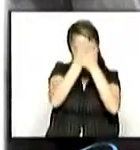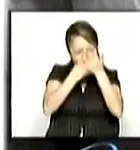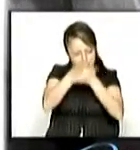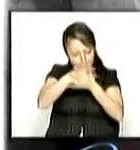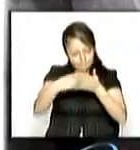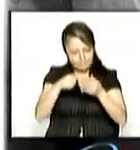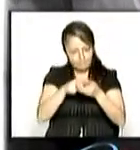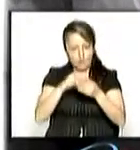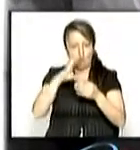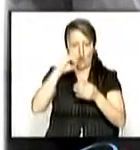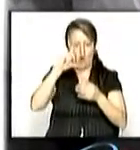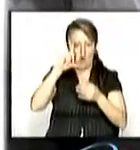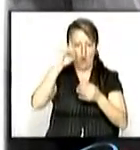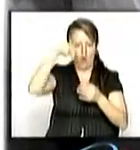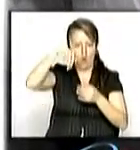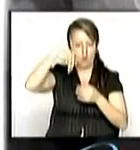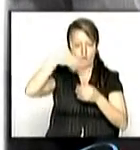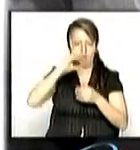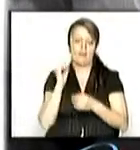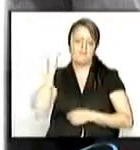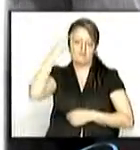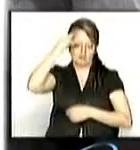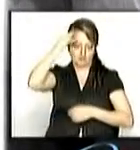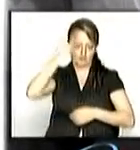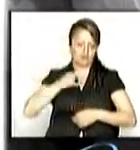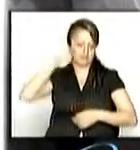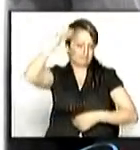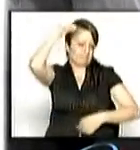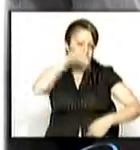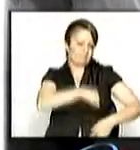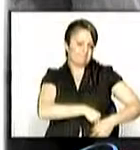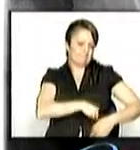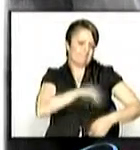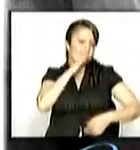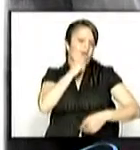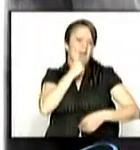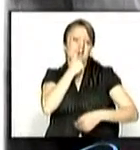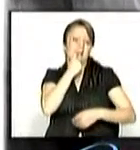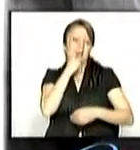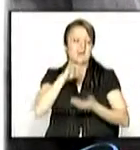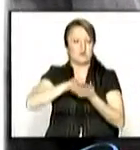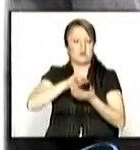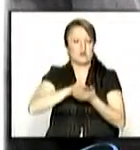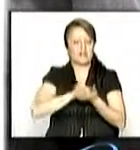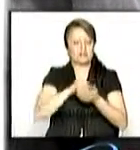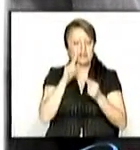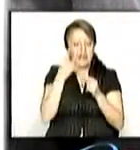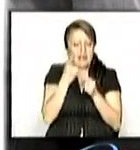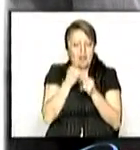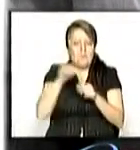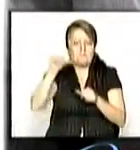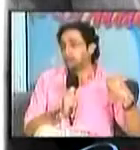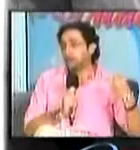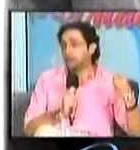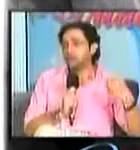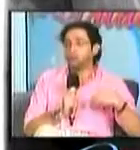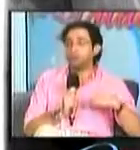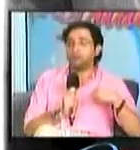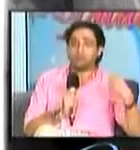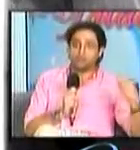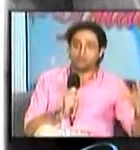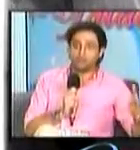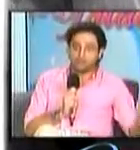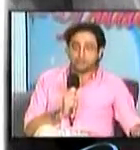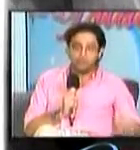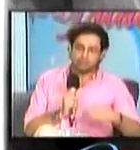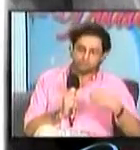colon, ¿sí? Entonces tenemos un desorden de colon, una irritación de colon, un colon espástico, le pueden haber diagnosticado un síndrome